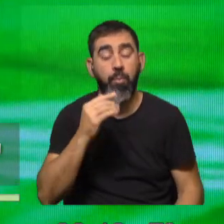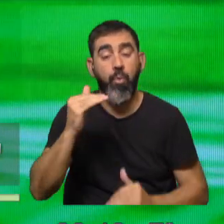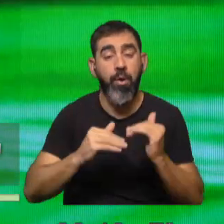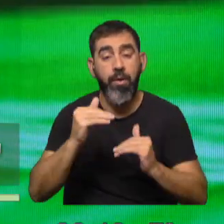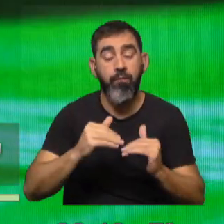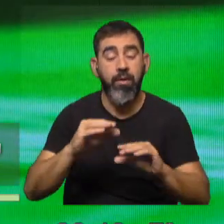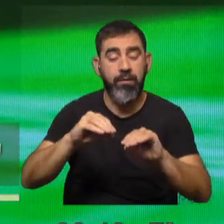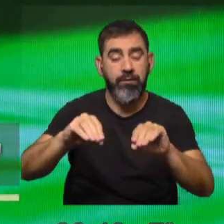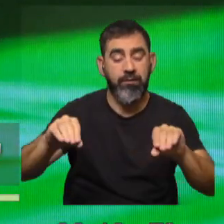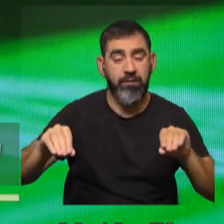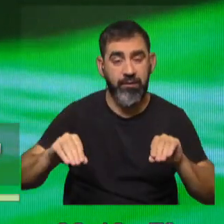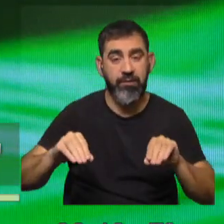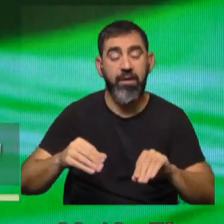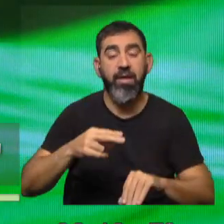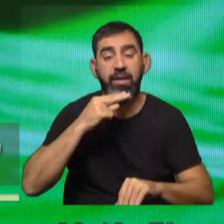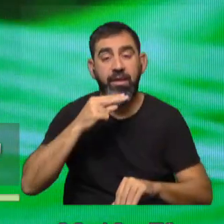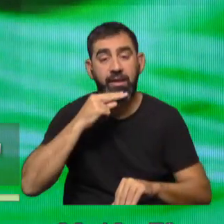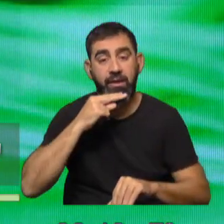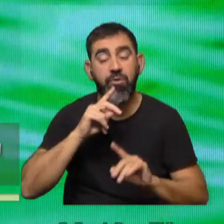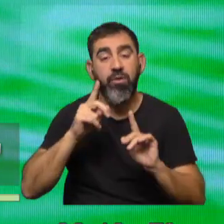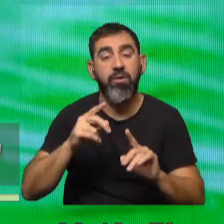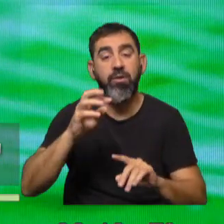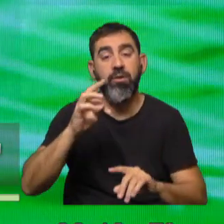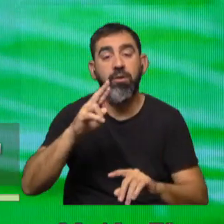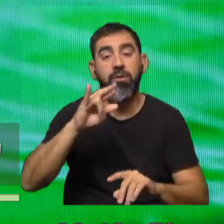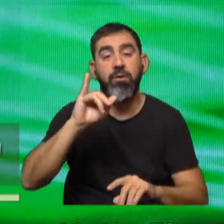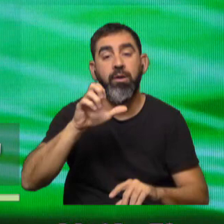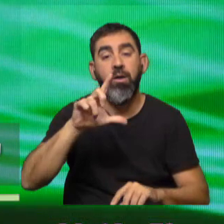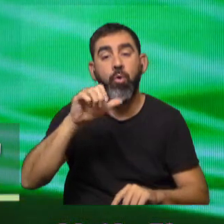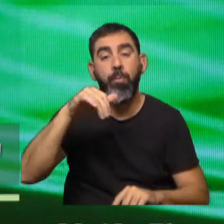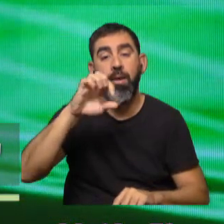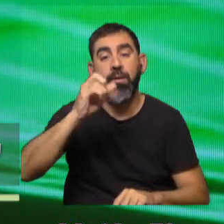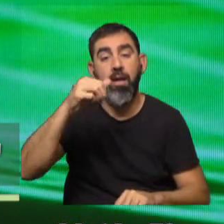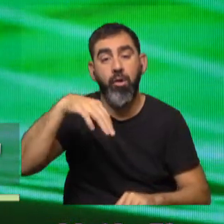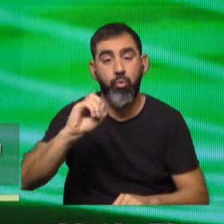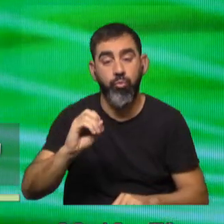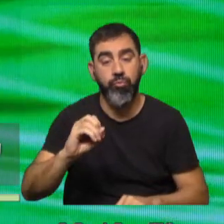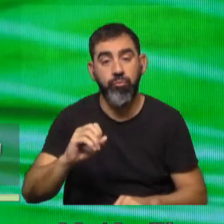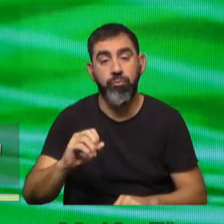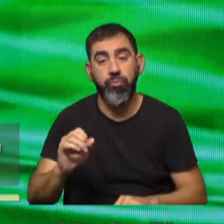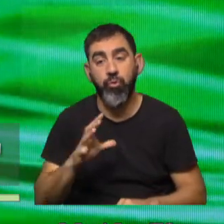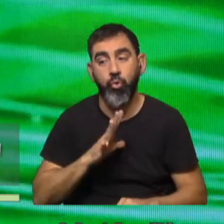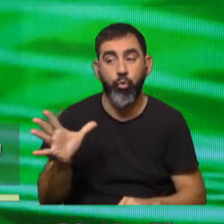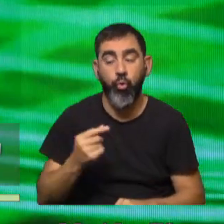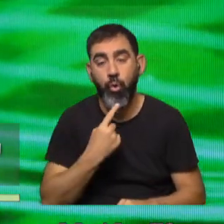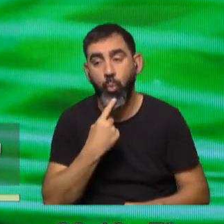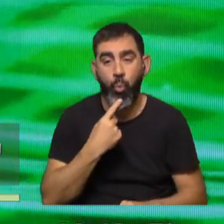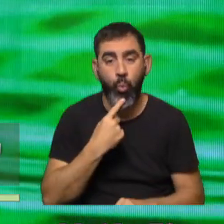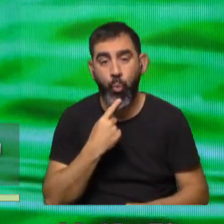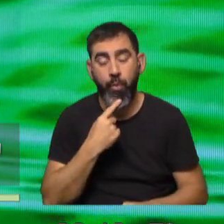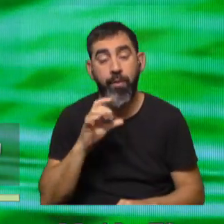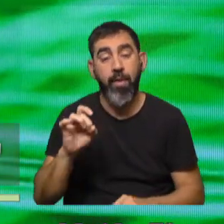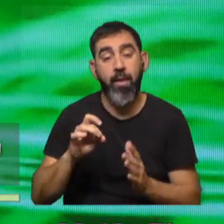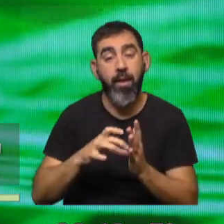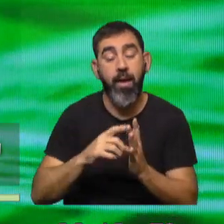de sedimento niveles de hierro Y qué va a pasar con los trialometanos entonces todo el cuestionamiento de